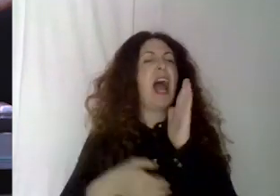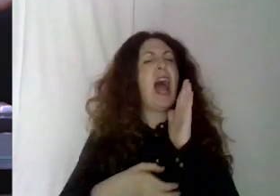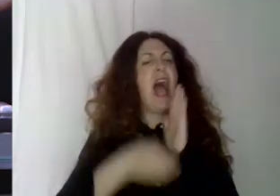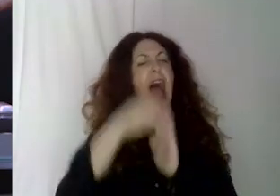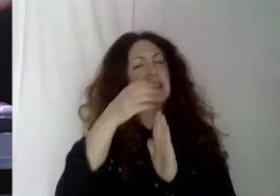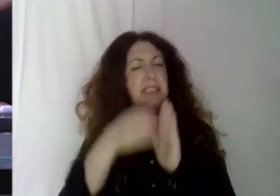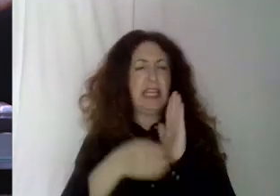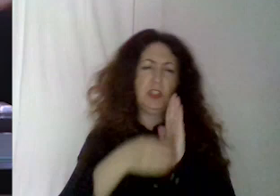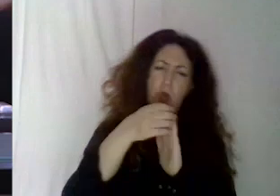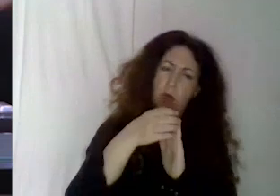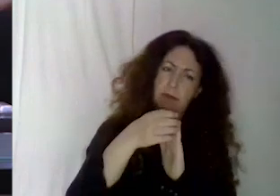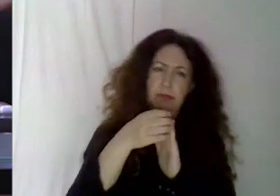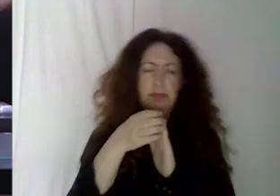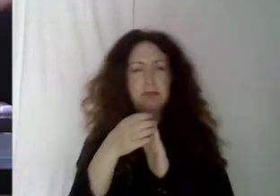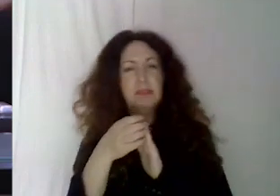frutas.